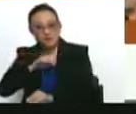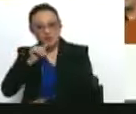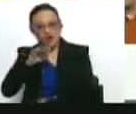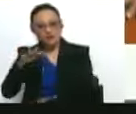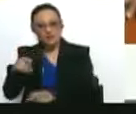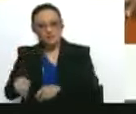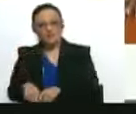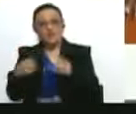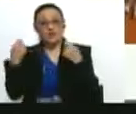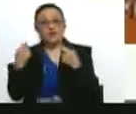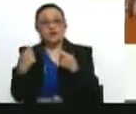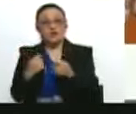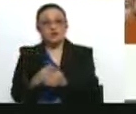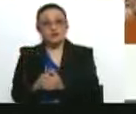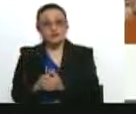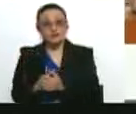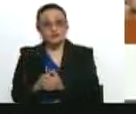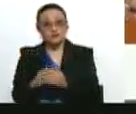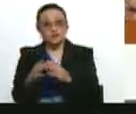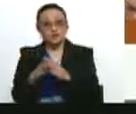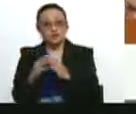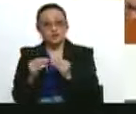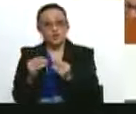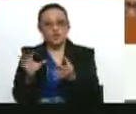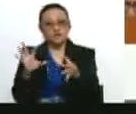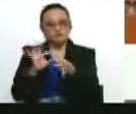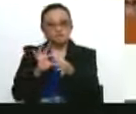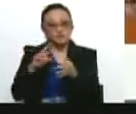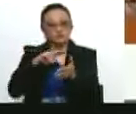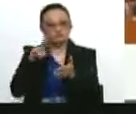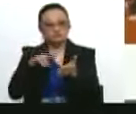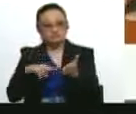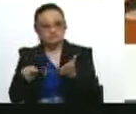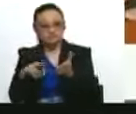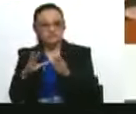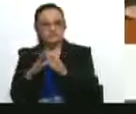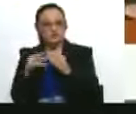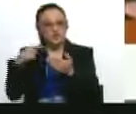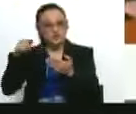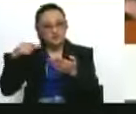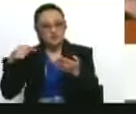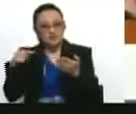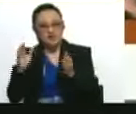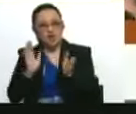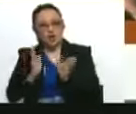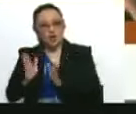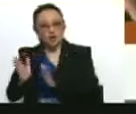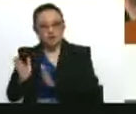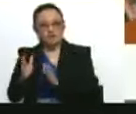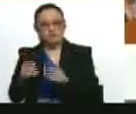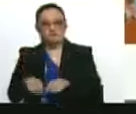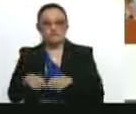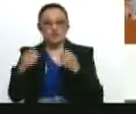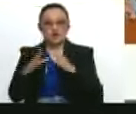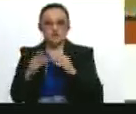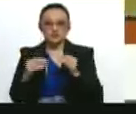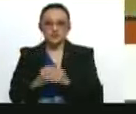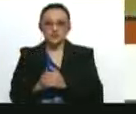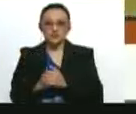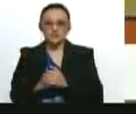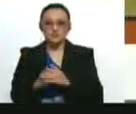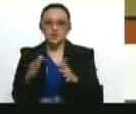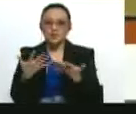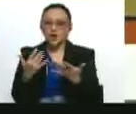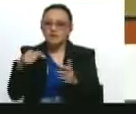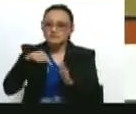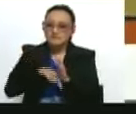violando todos los tratados, violando todo el ordenamiento. Pero ¿cuál es el fondo